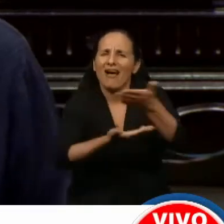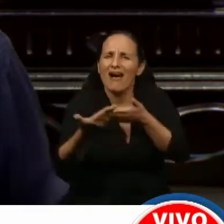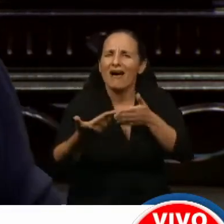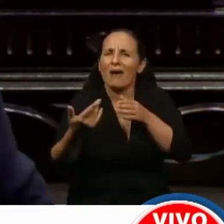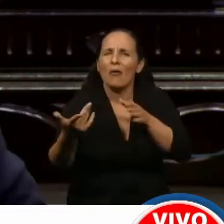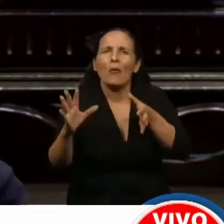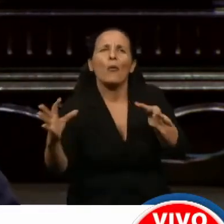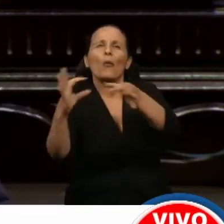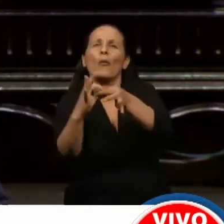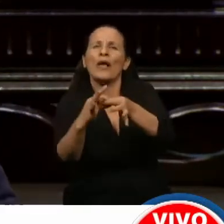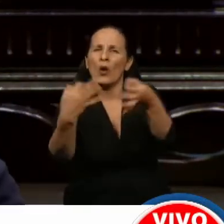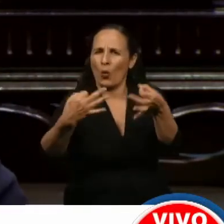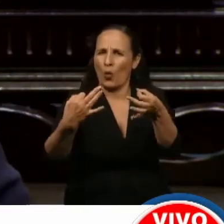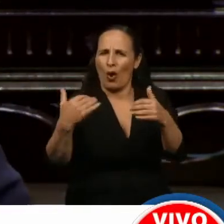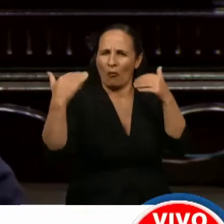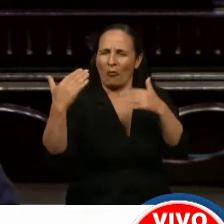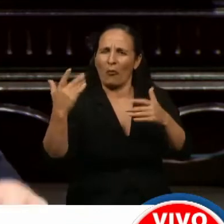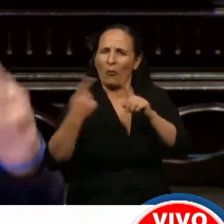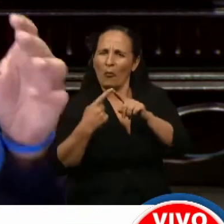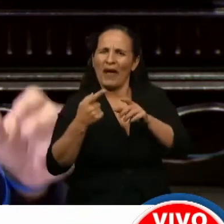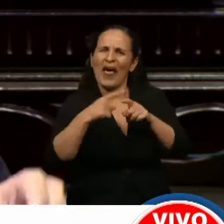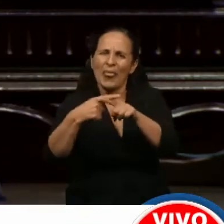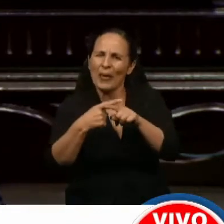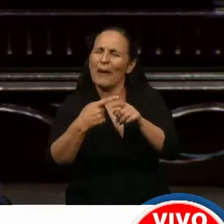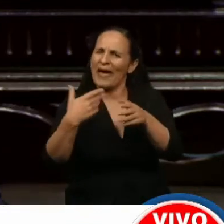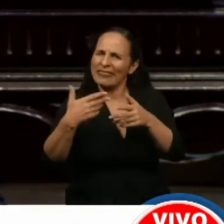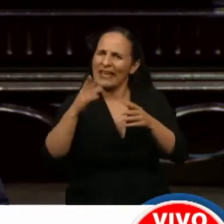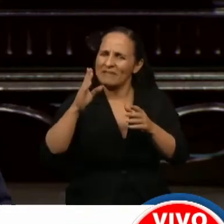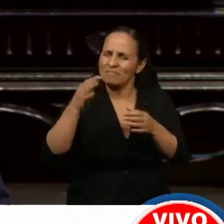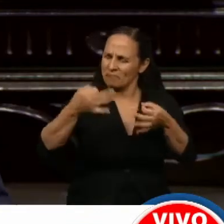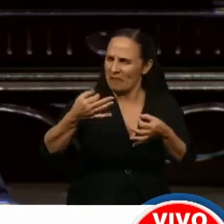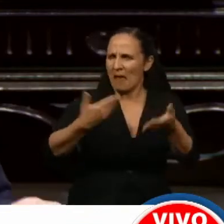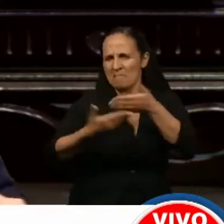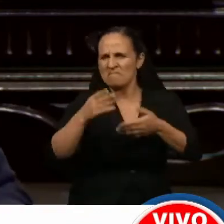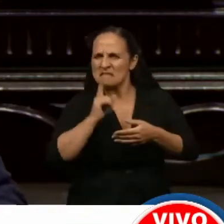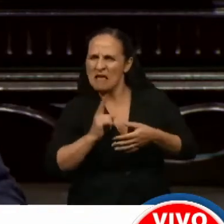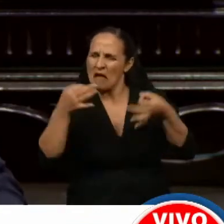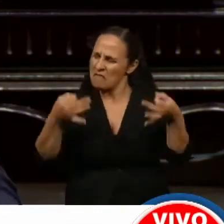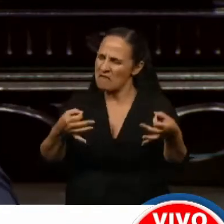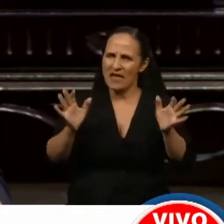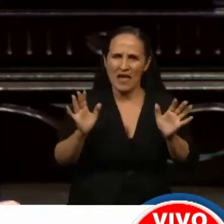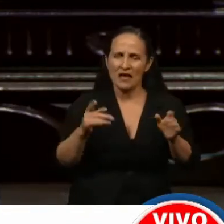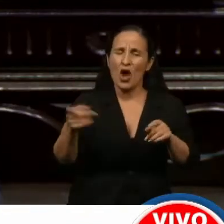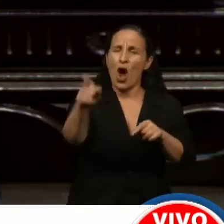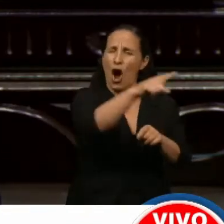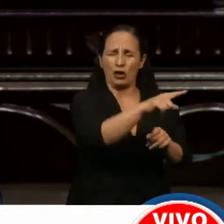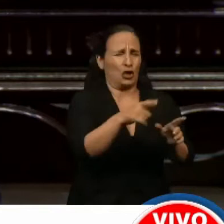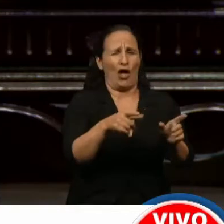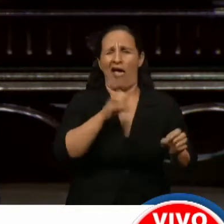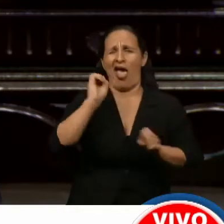vínculos maduros para poder debatir y discutir en serio, el resto, o muchos, son una cadena de